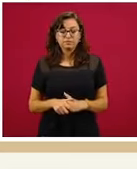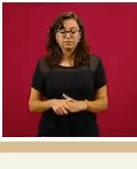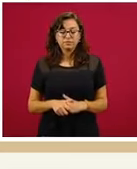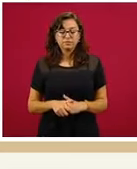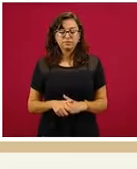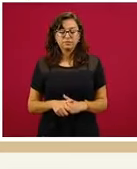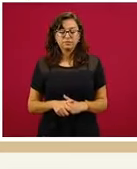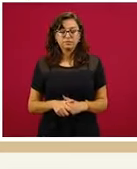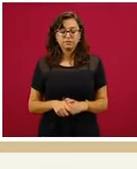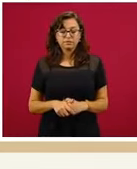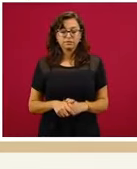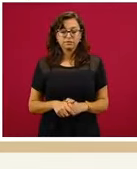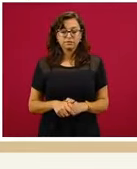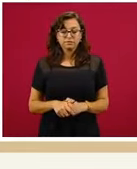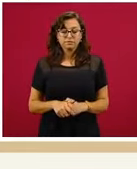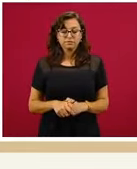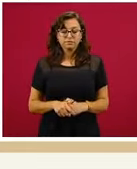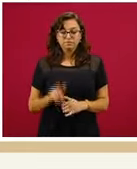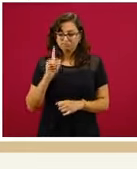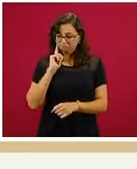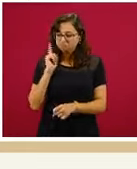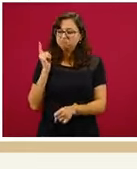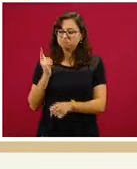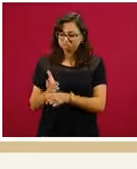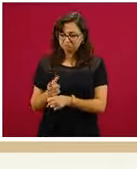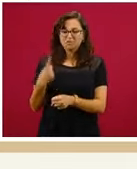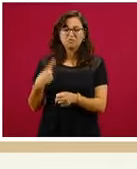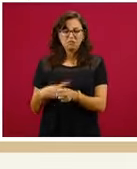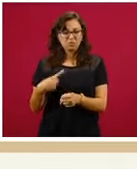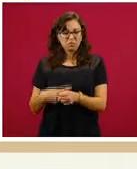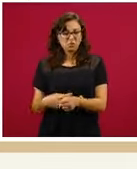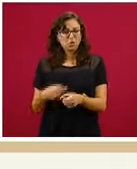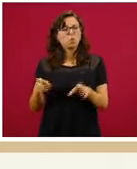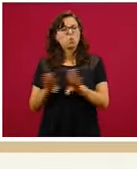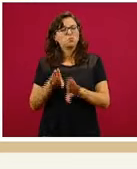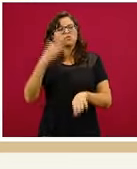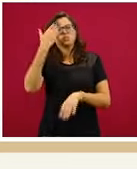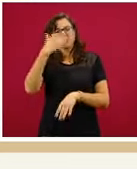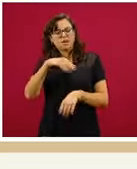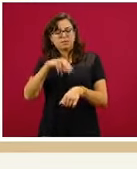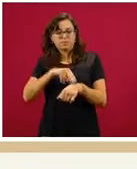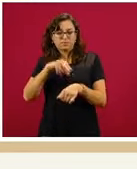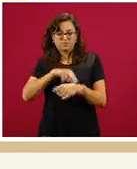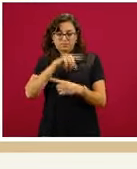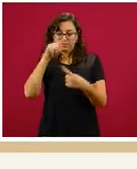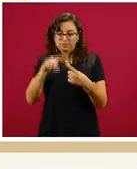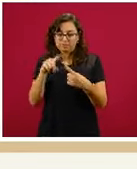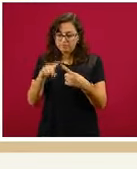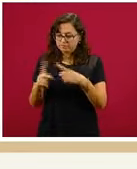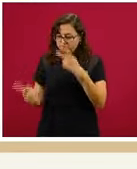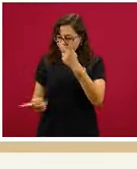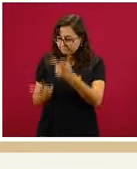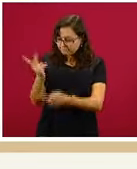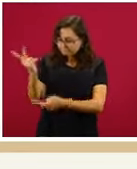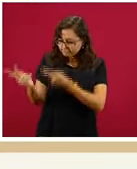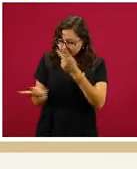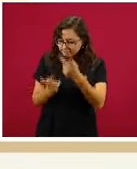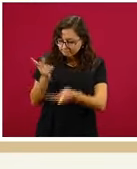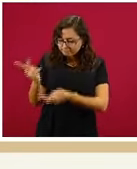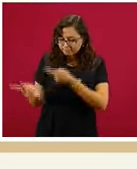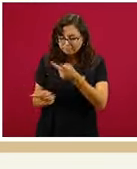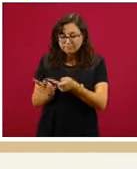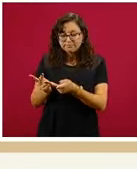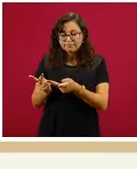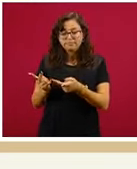es basado o se sustenta en varios componentes. Primeramente, el interrogatorio, la anamnesis que le hacemos al